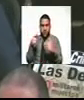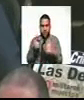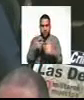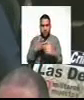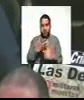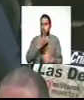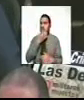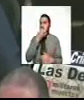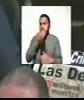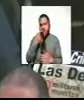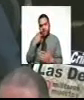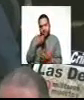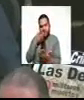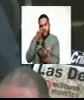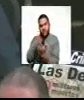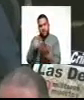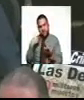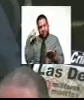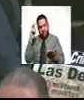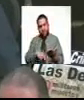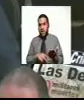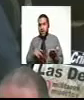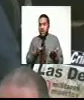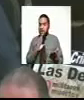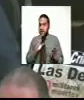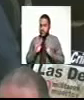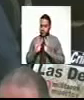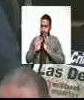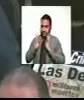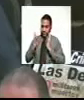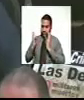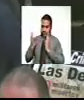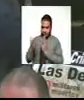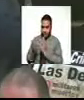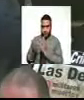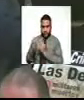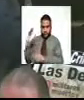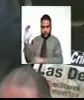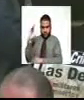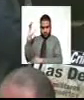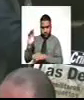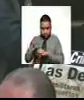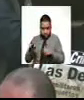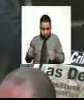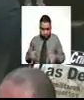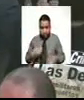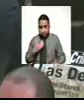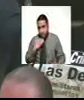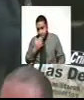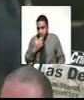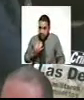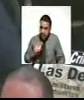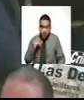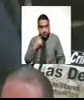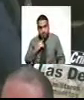Consejo de Estado por ordenado abrir todas las mesas del Senado en Colombia. No sé si será verdad o será mentira,